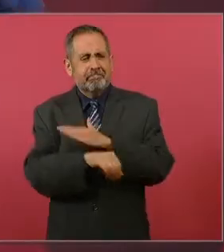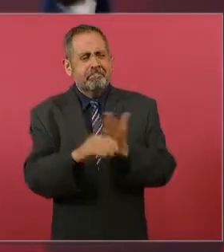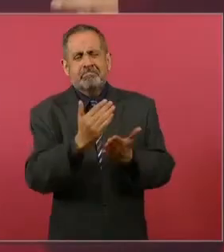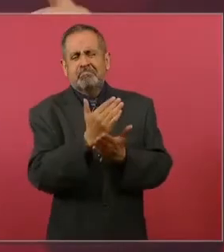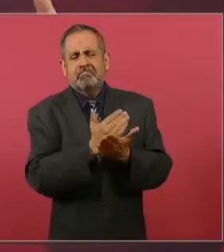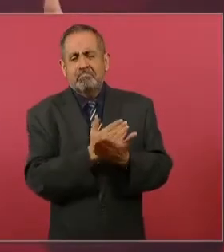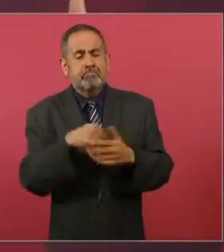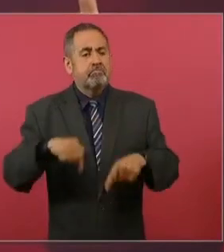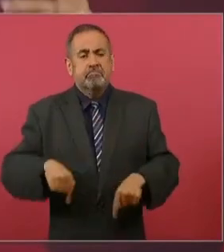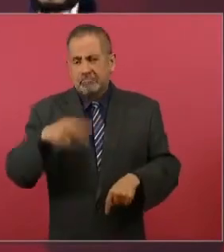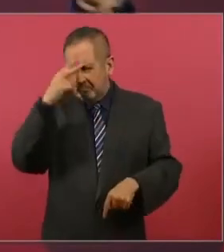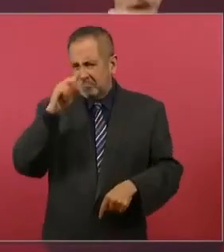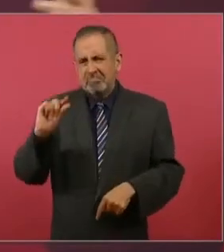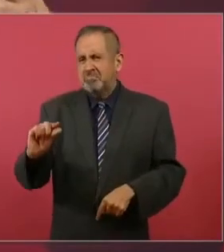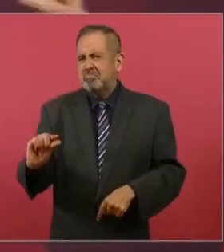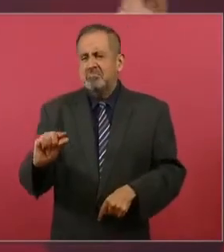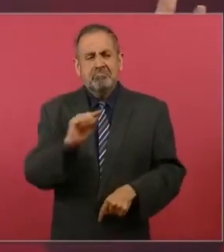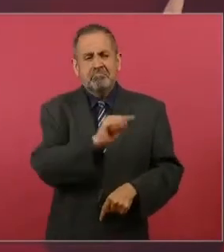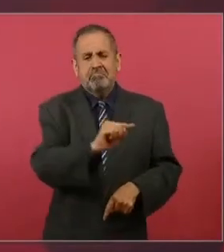porque